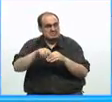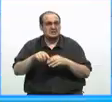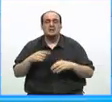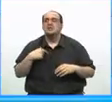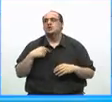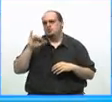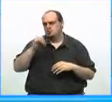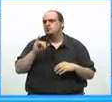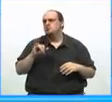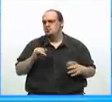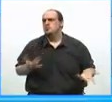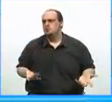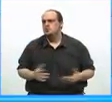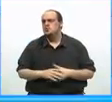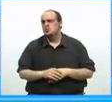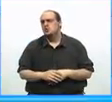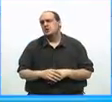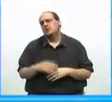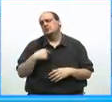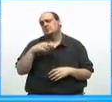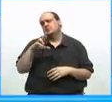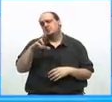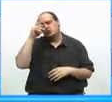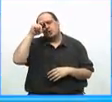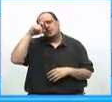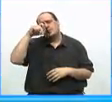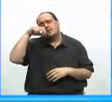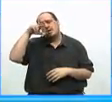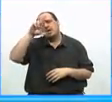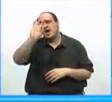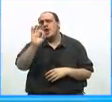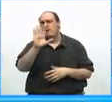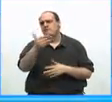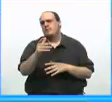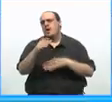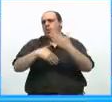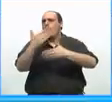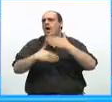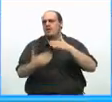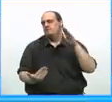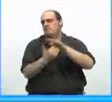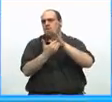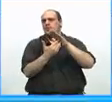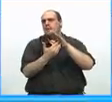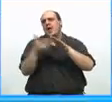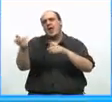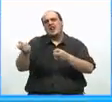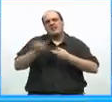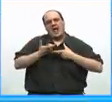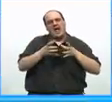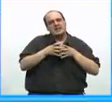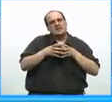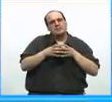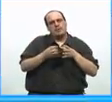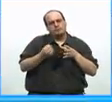Sí sí sabemos que que Óscar es un jugador fundamental para nosotros por por lo que nos aporta por